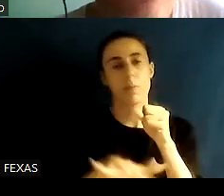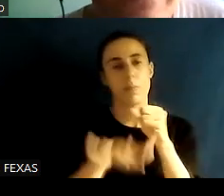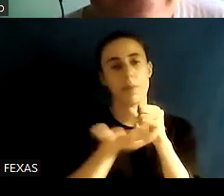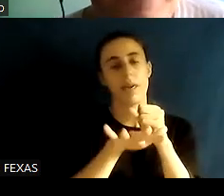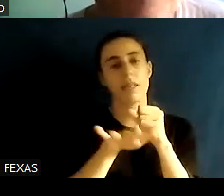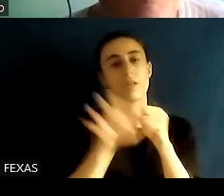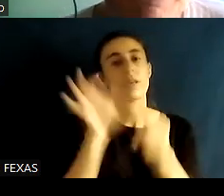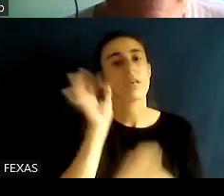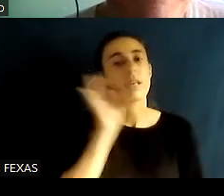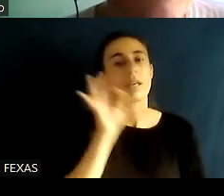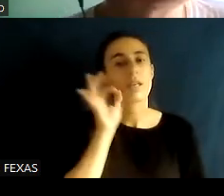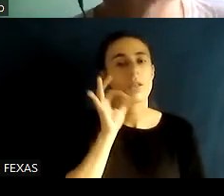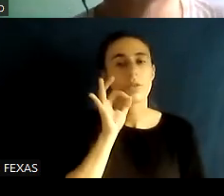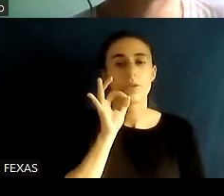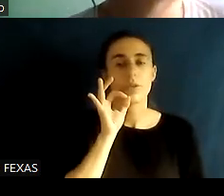trastorno